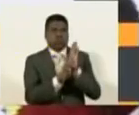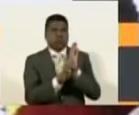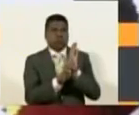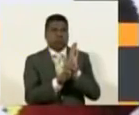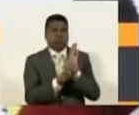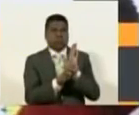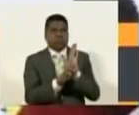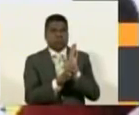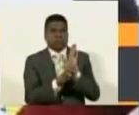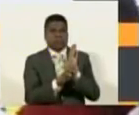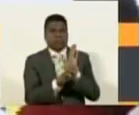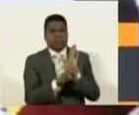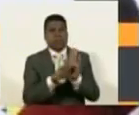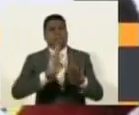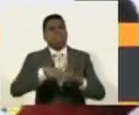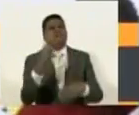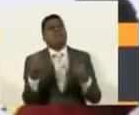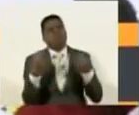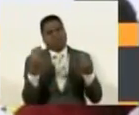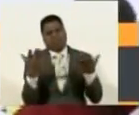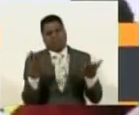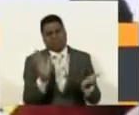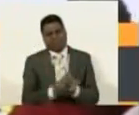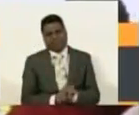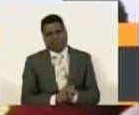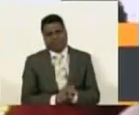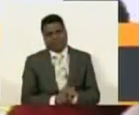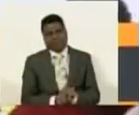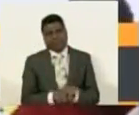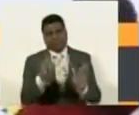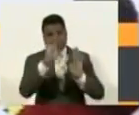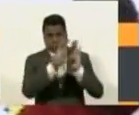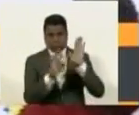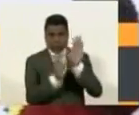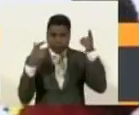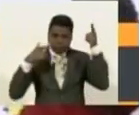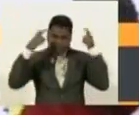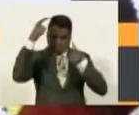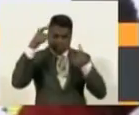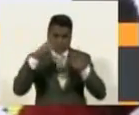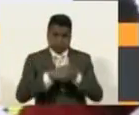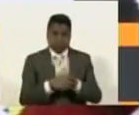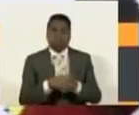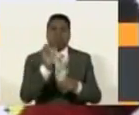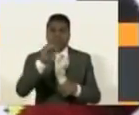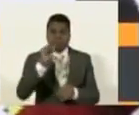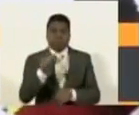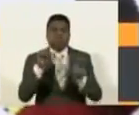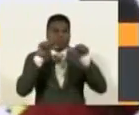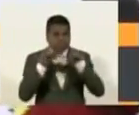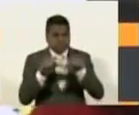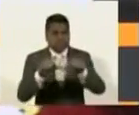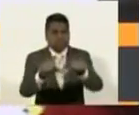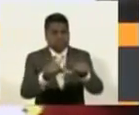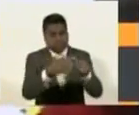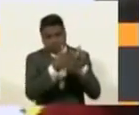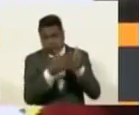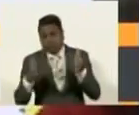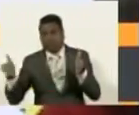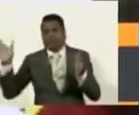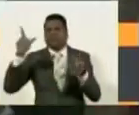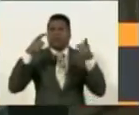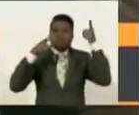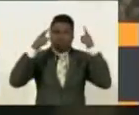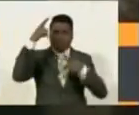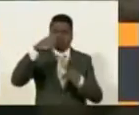dirá, ¿una constituyente para qué? Si es la constitución del comandante Chávez, si es la constitución del comandante Chávez y seguirá siendo la constitución del comandante